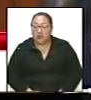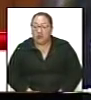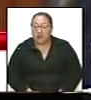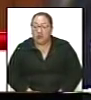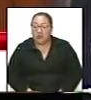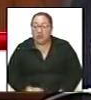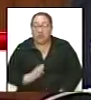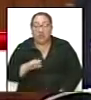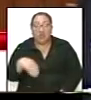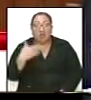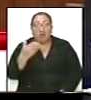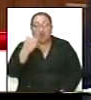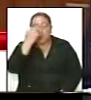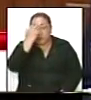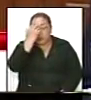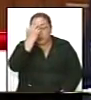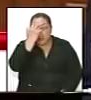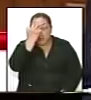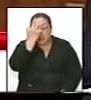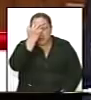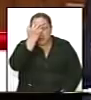Posteriormente,